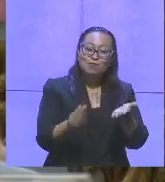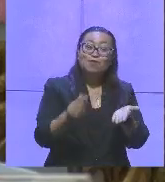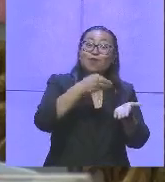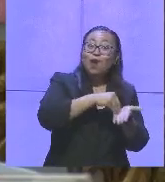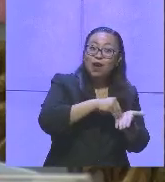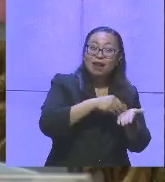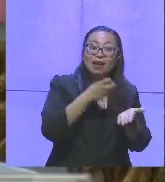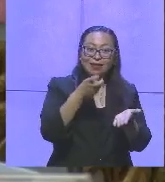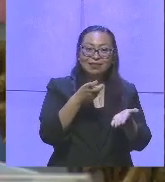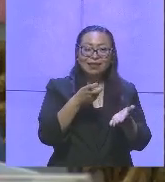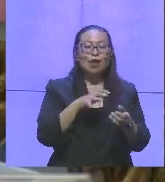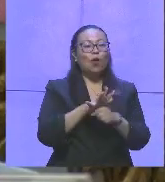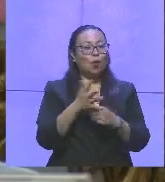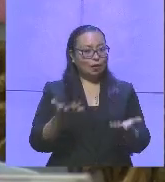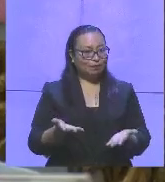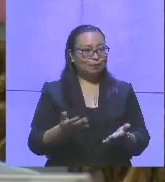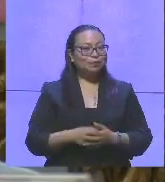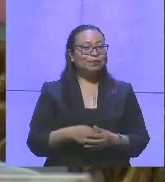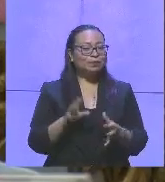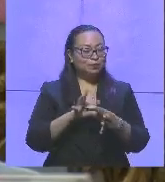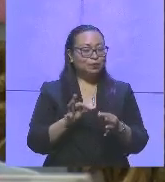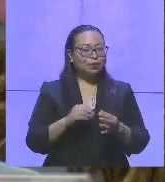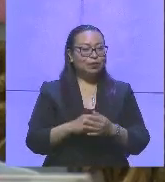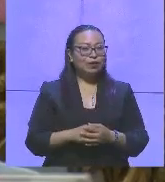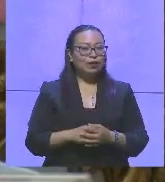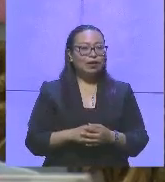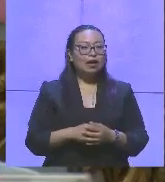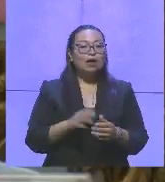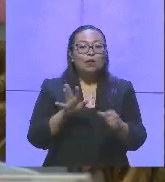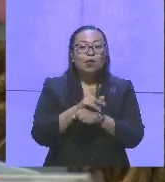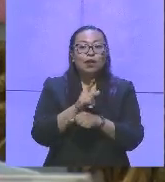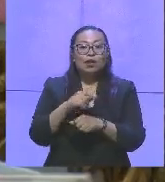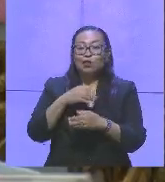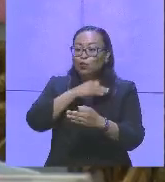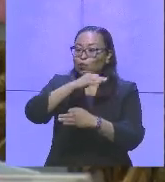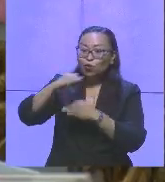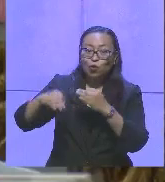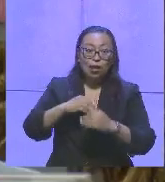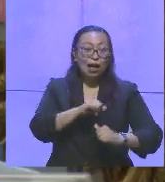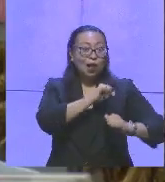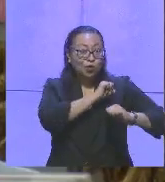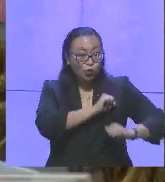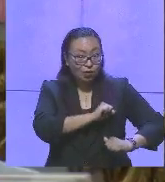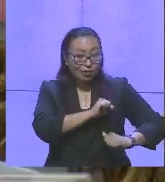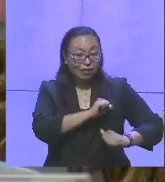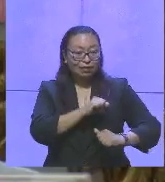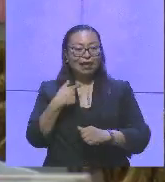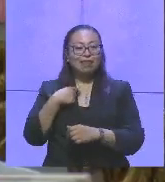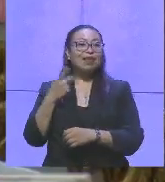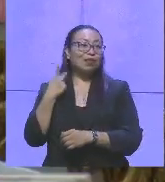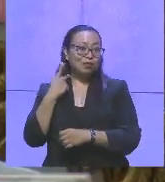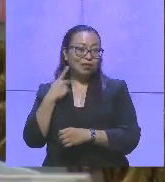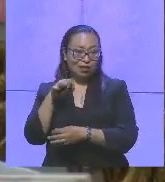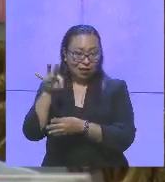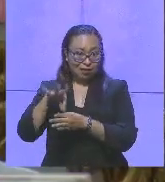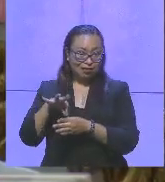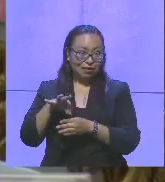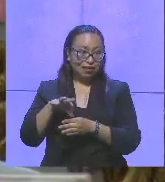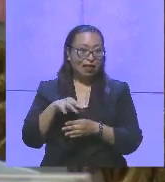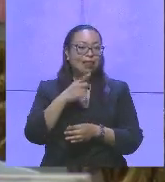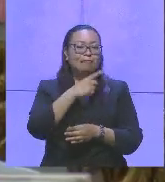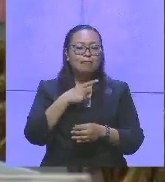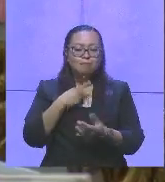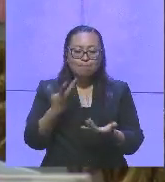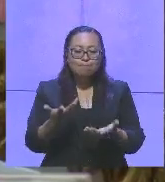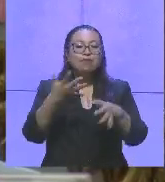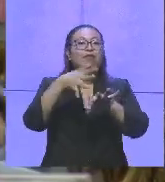refiero a la necesidad que hoy tenemos todas las autoridades electorales y la justicia electoral de favorecer una democracia